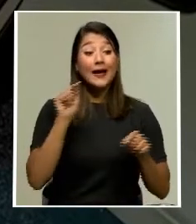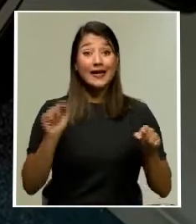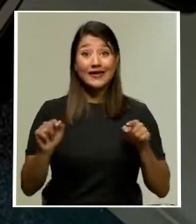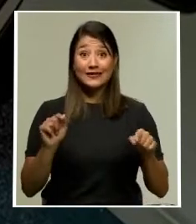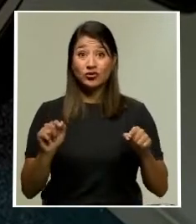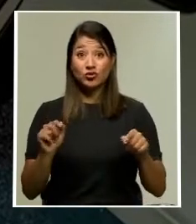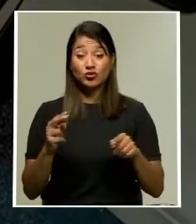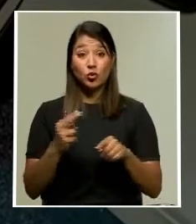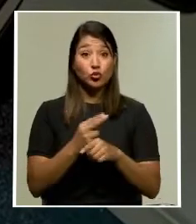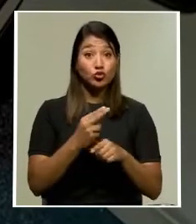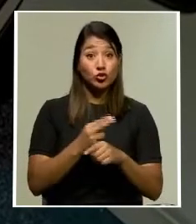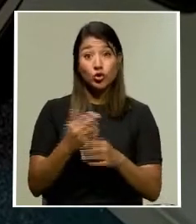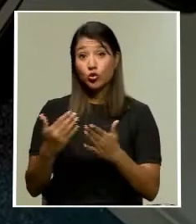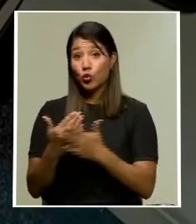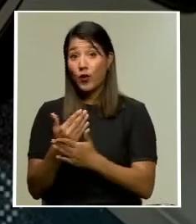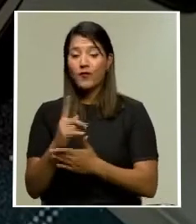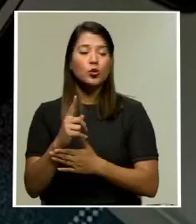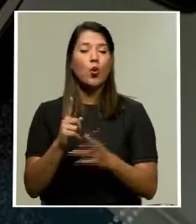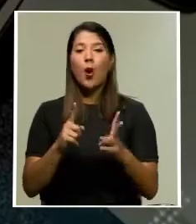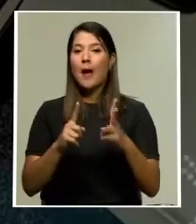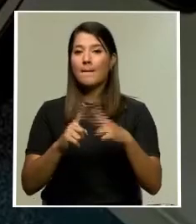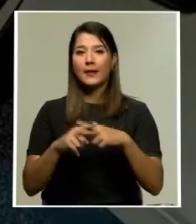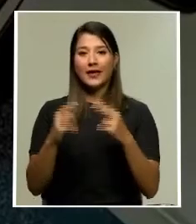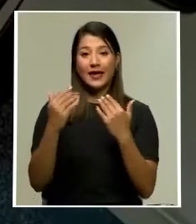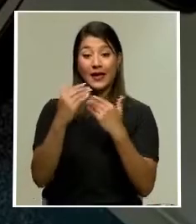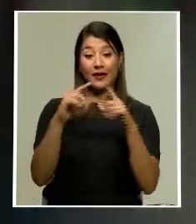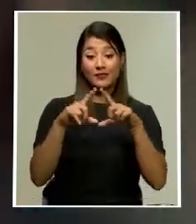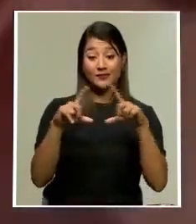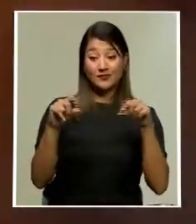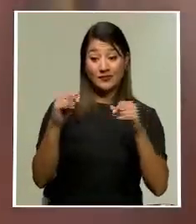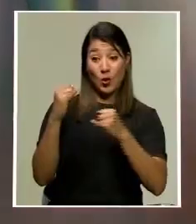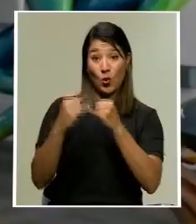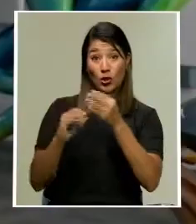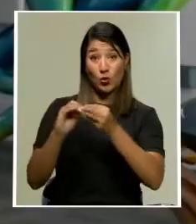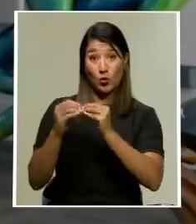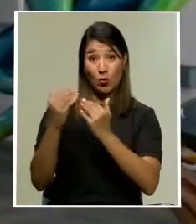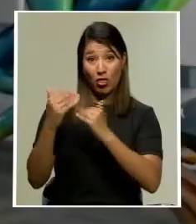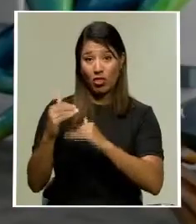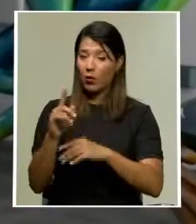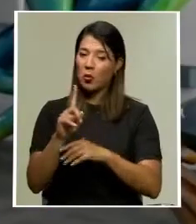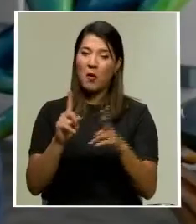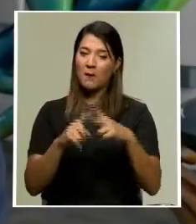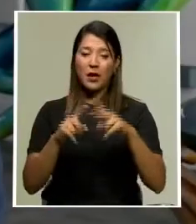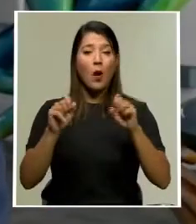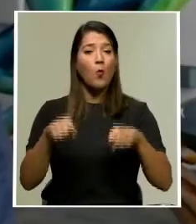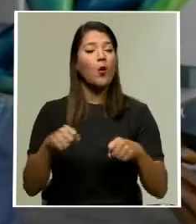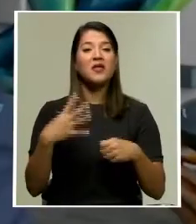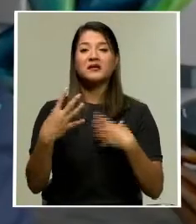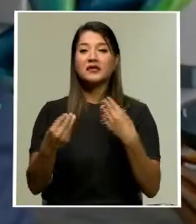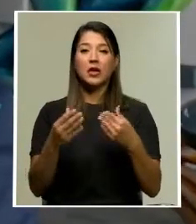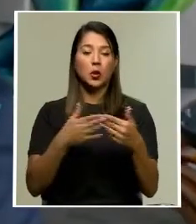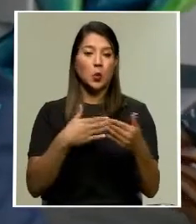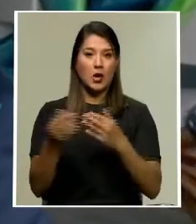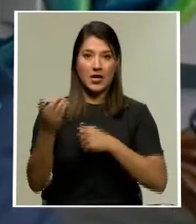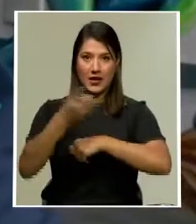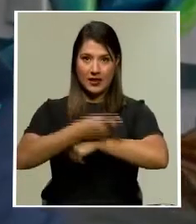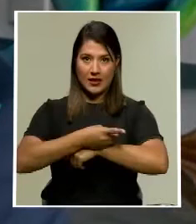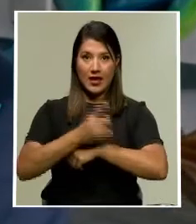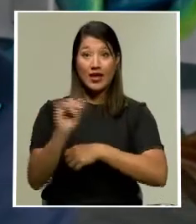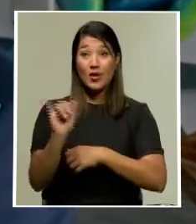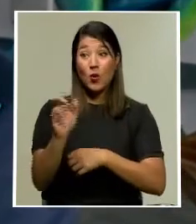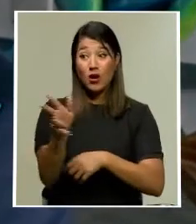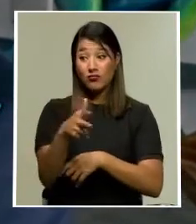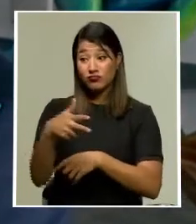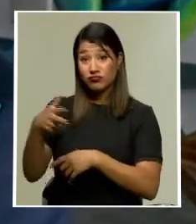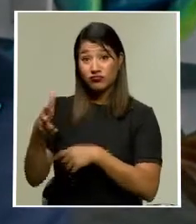una exoneración del pago de parquímetros si las municipalidades lo avalan. Esta es una de las áreas de mejora que tiene la ley de incentivos de vehículos